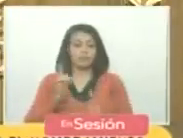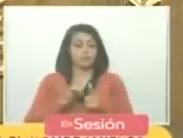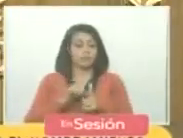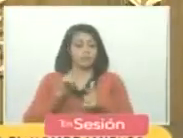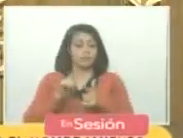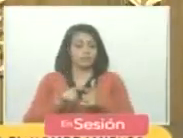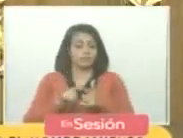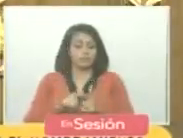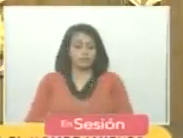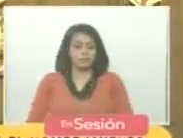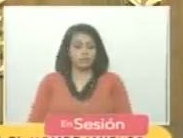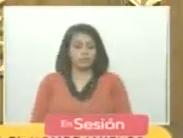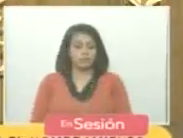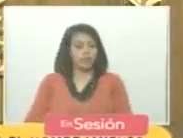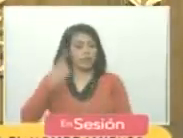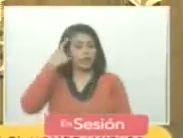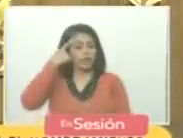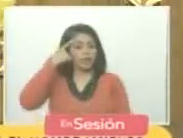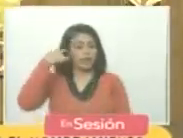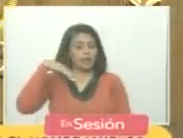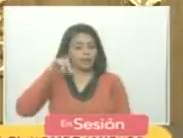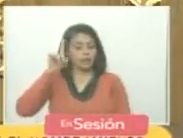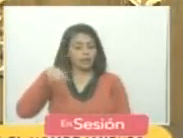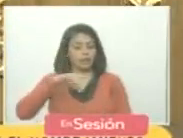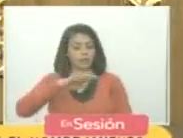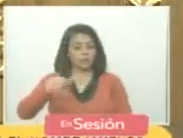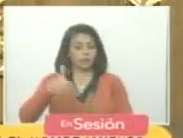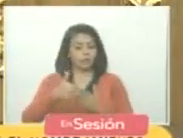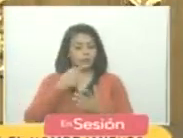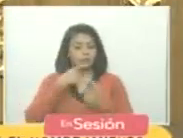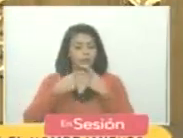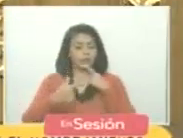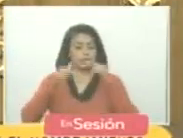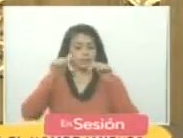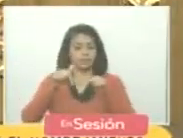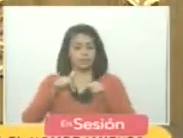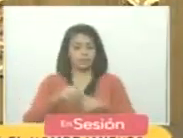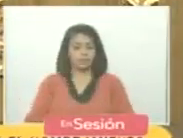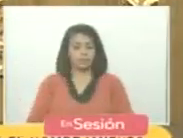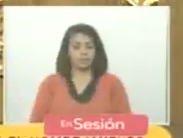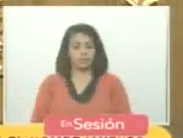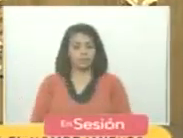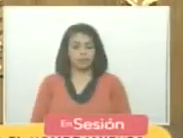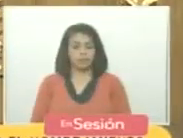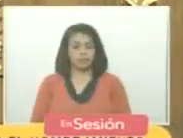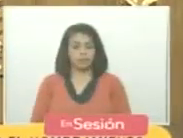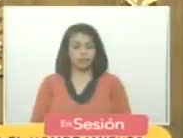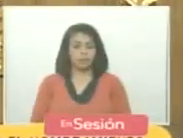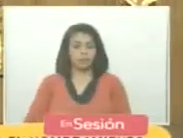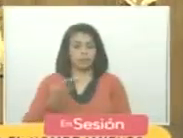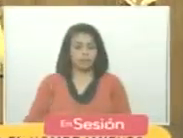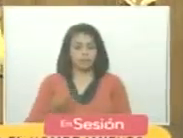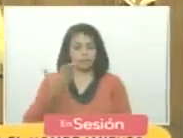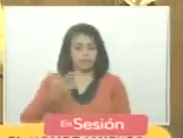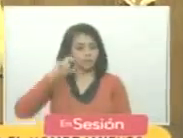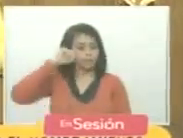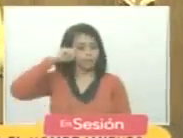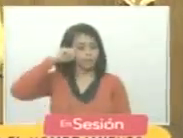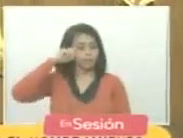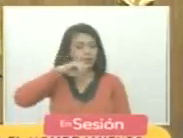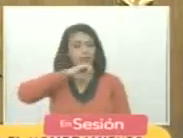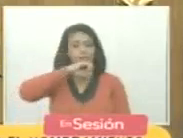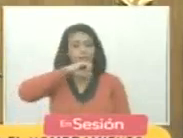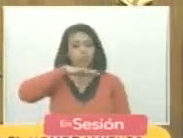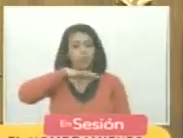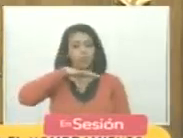Entonces, creo que además de todo lo que se ha dicho acá, es muy importante recordar que la